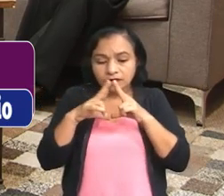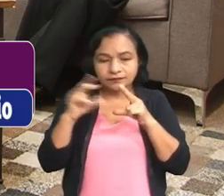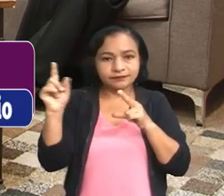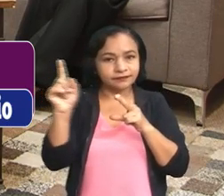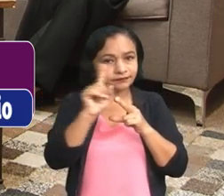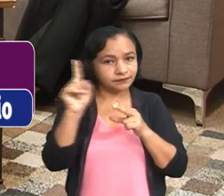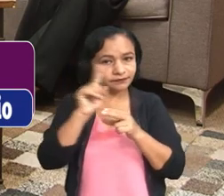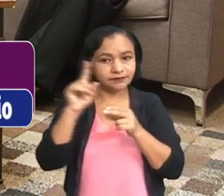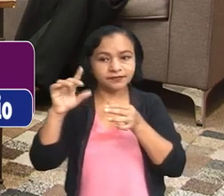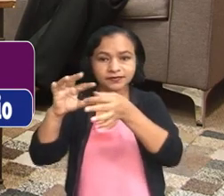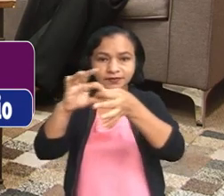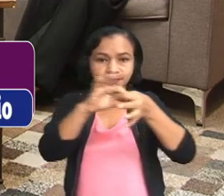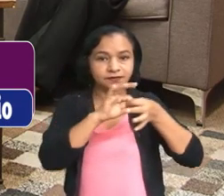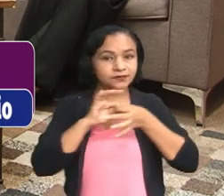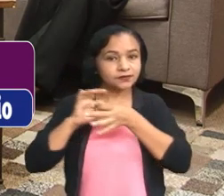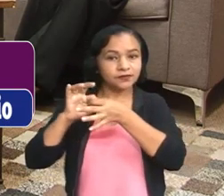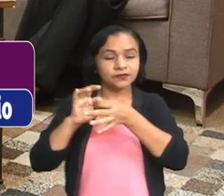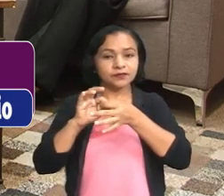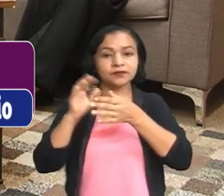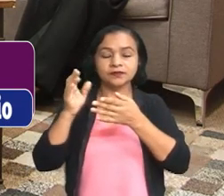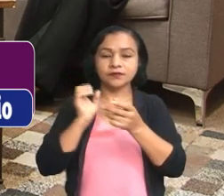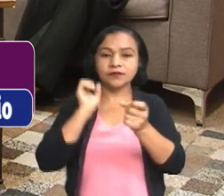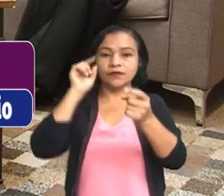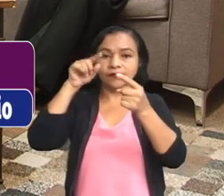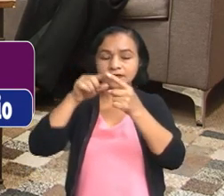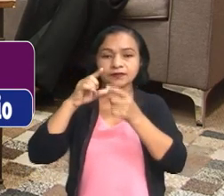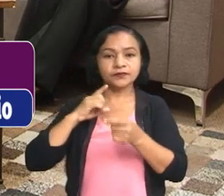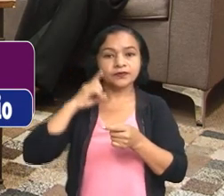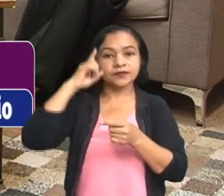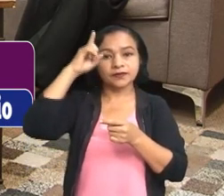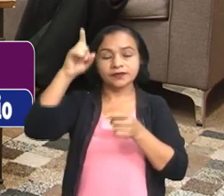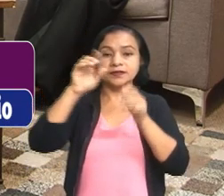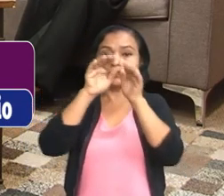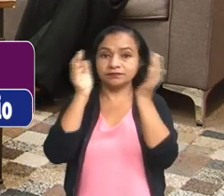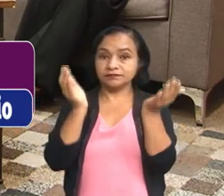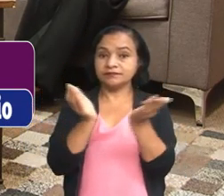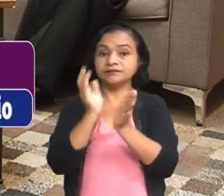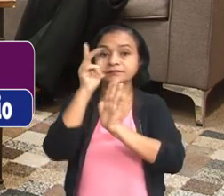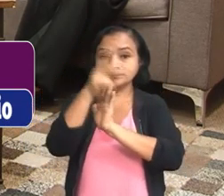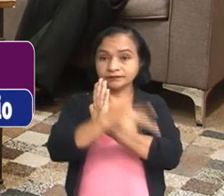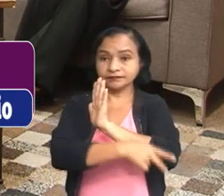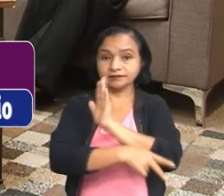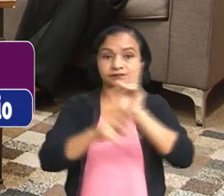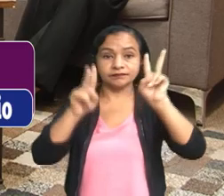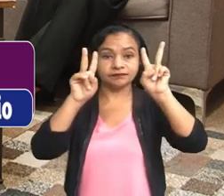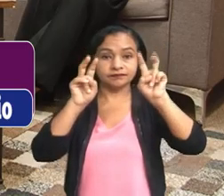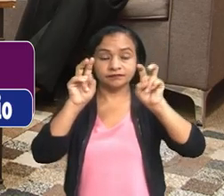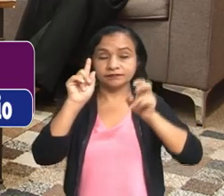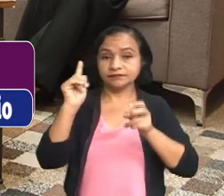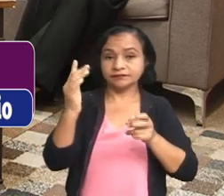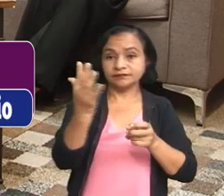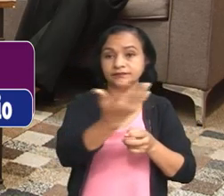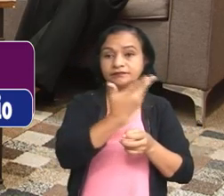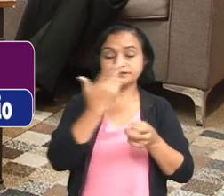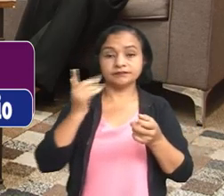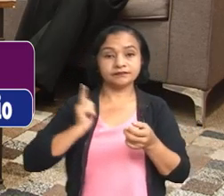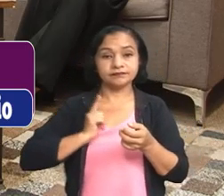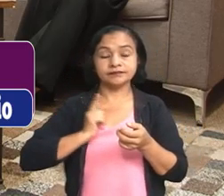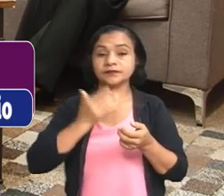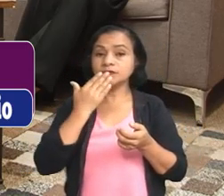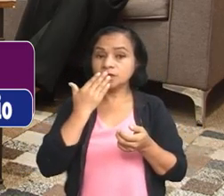por la consecución de los objetivos de desarrollo sostenible, que tiene que ver con todo esto, y vale la